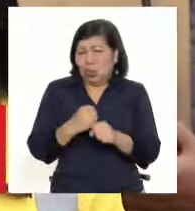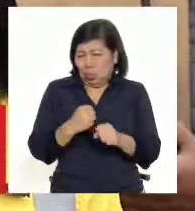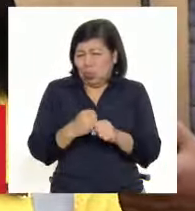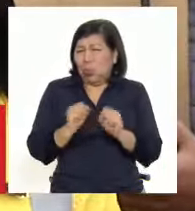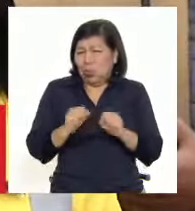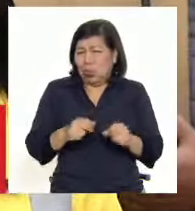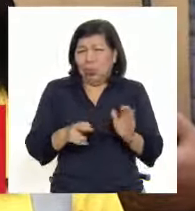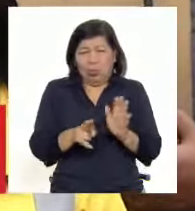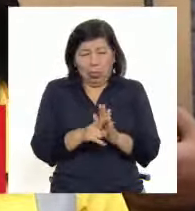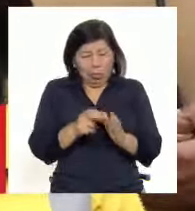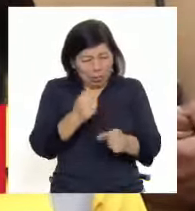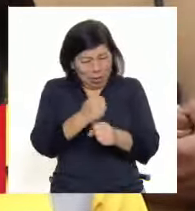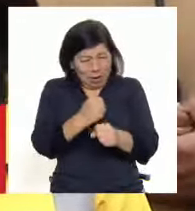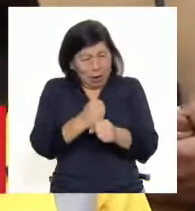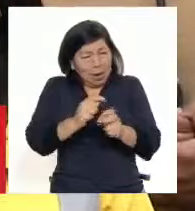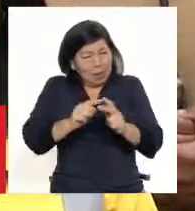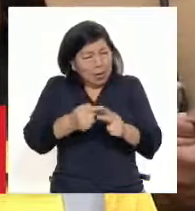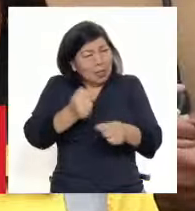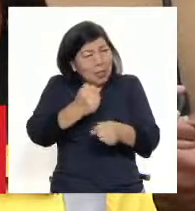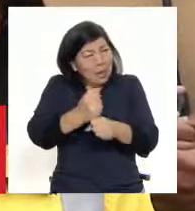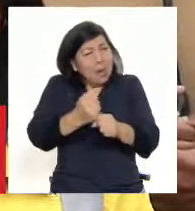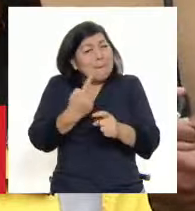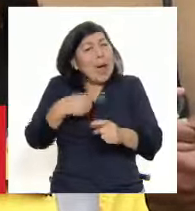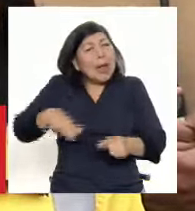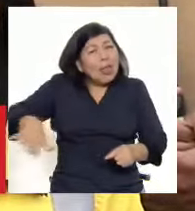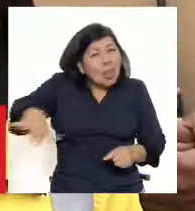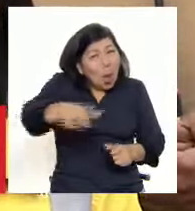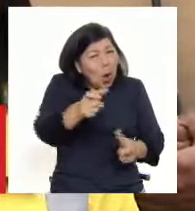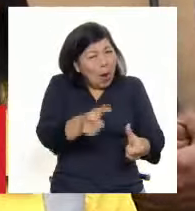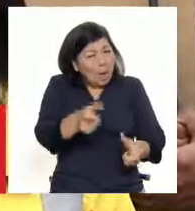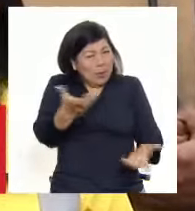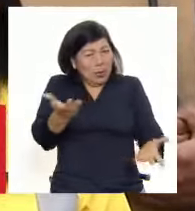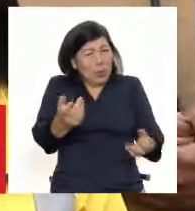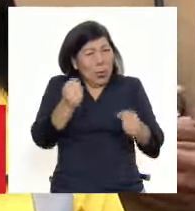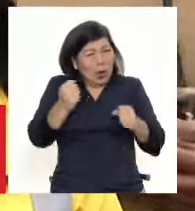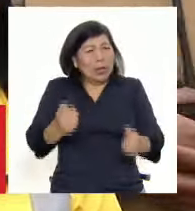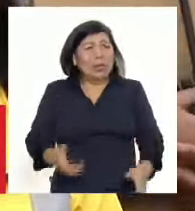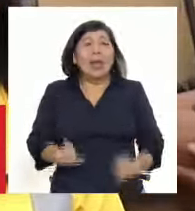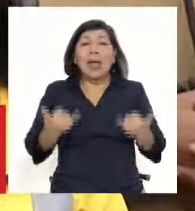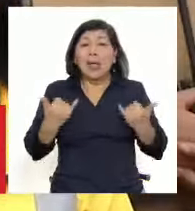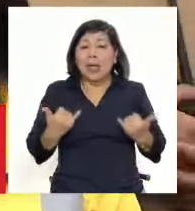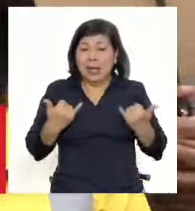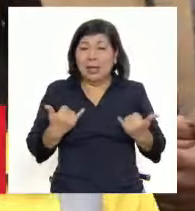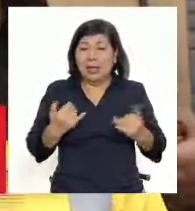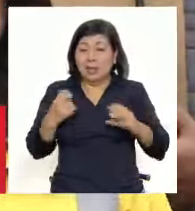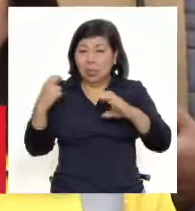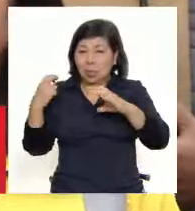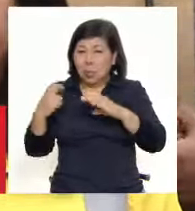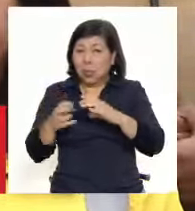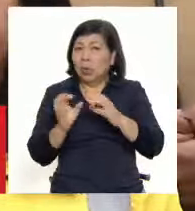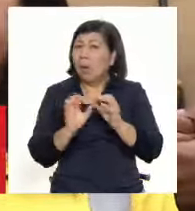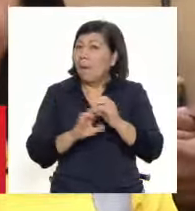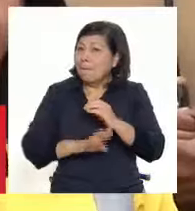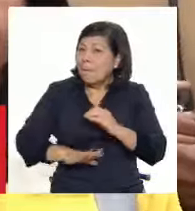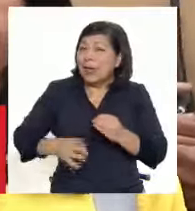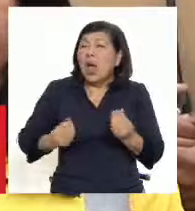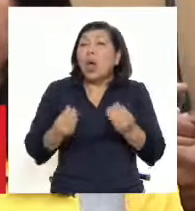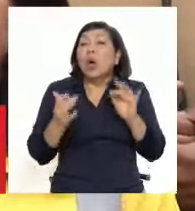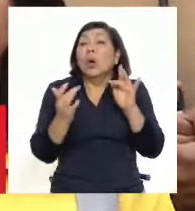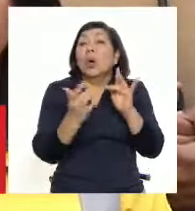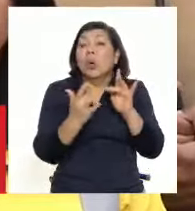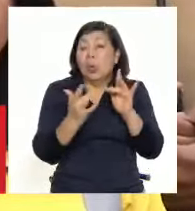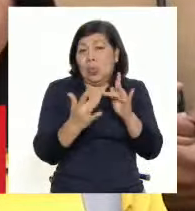Nosotros tenemos la voluntad de iniciar obra en beneficio de la ciudadanía. Esta estación es muy básica porque